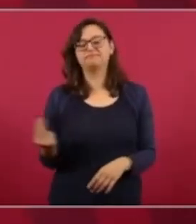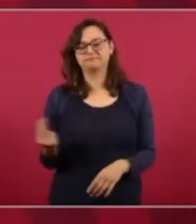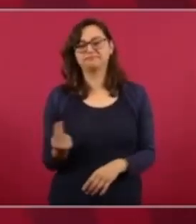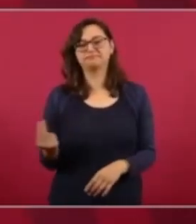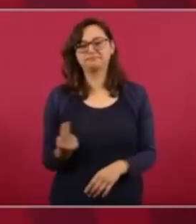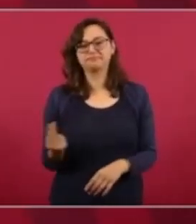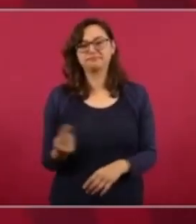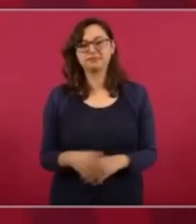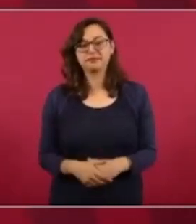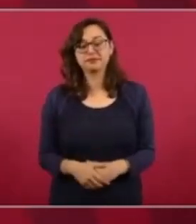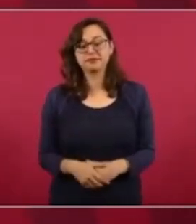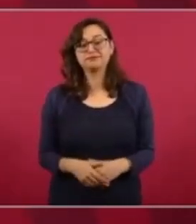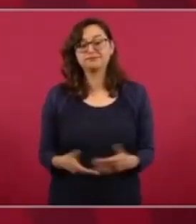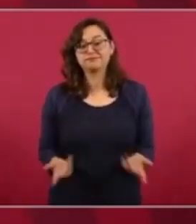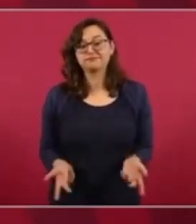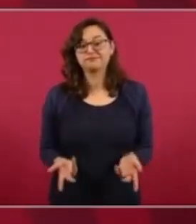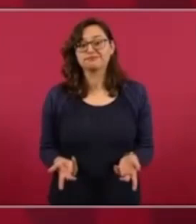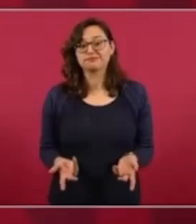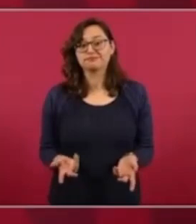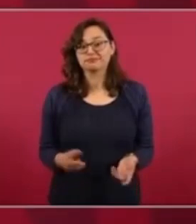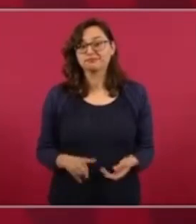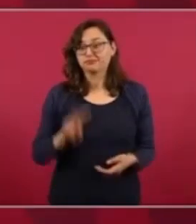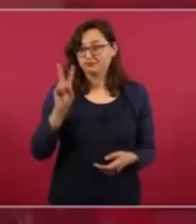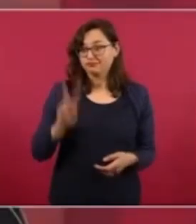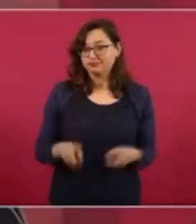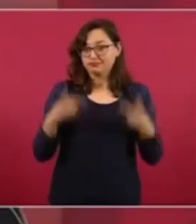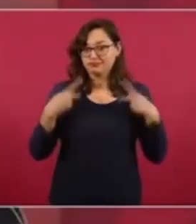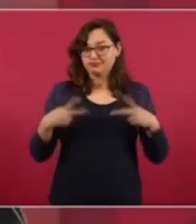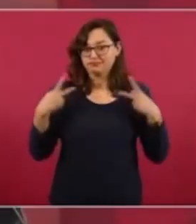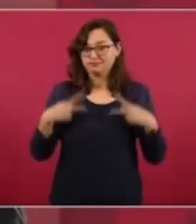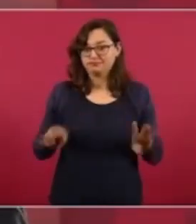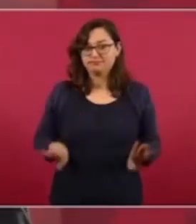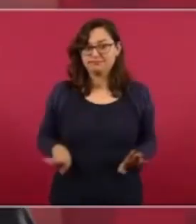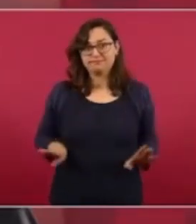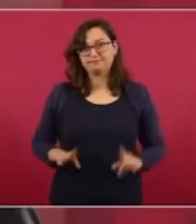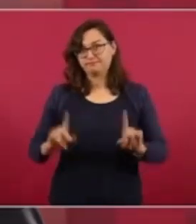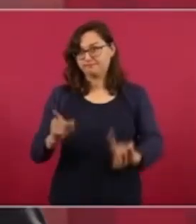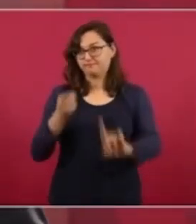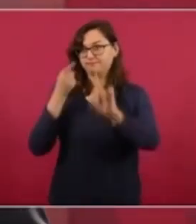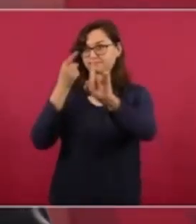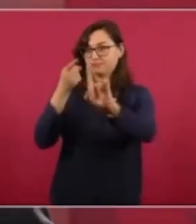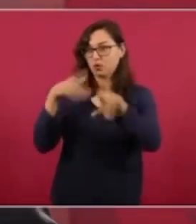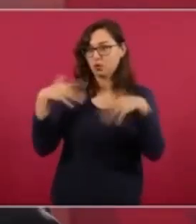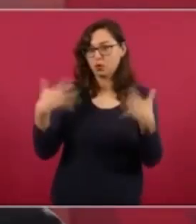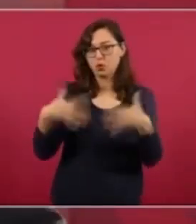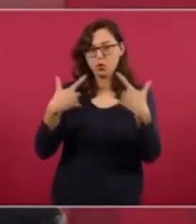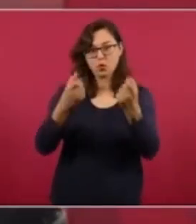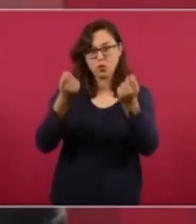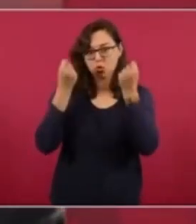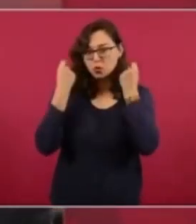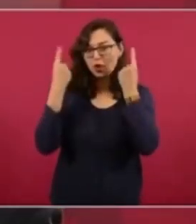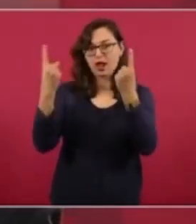yo admiro mucho a la gente con ideales, con principios, los respeto.